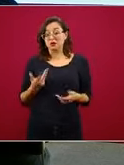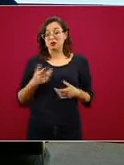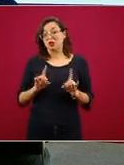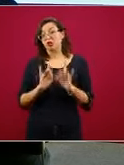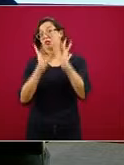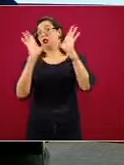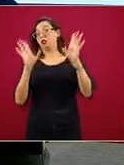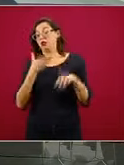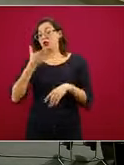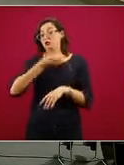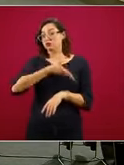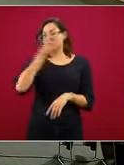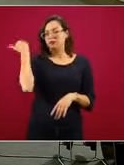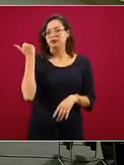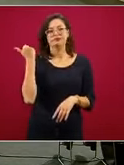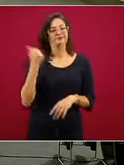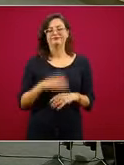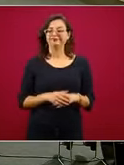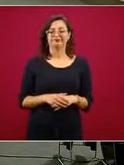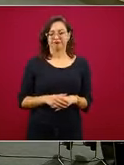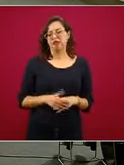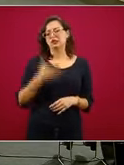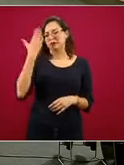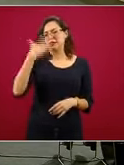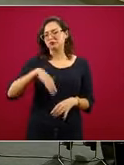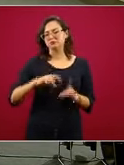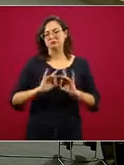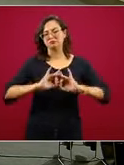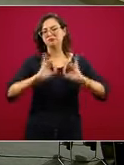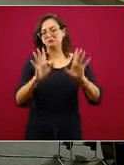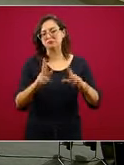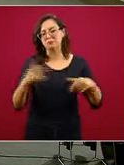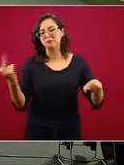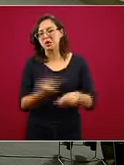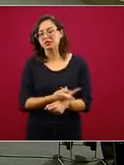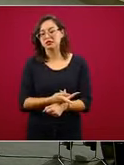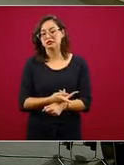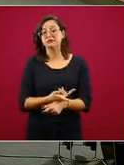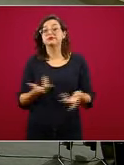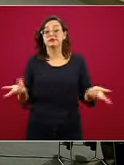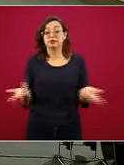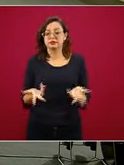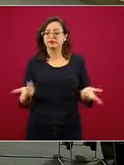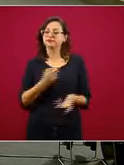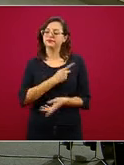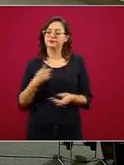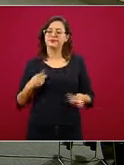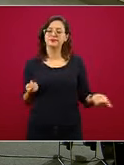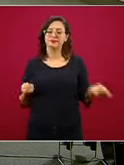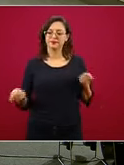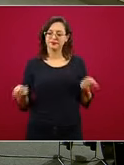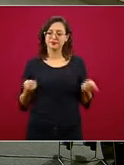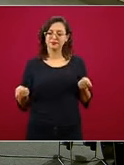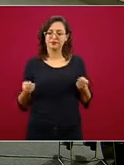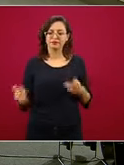lo dijimos, pero cuando ocurre hay que actuar para retener ese brote. La